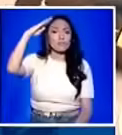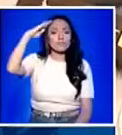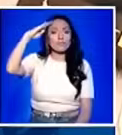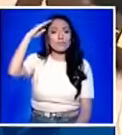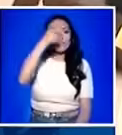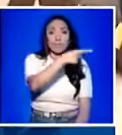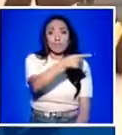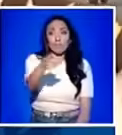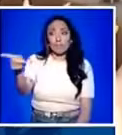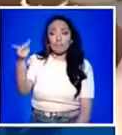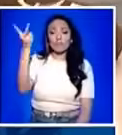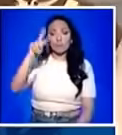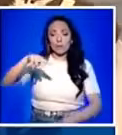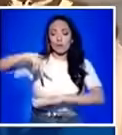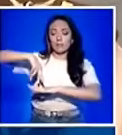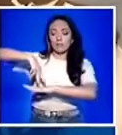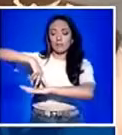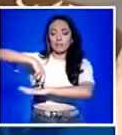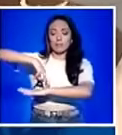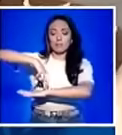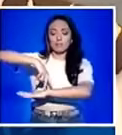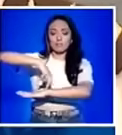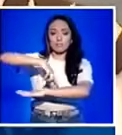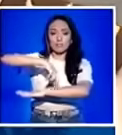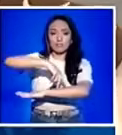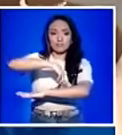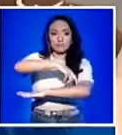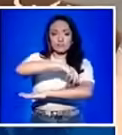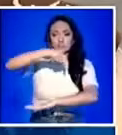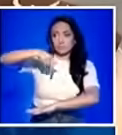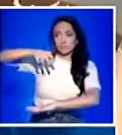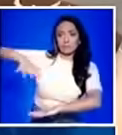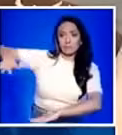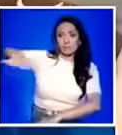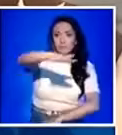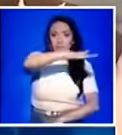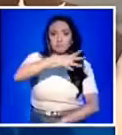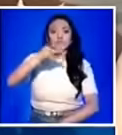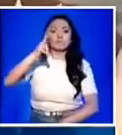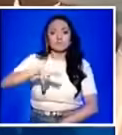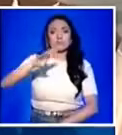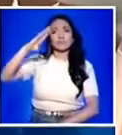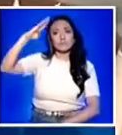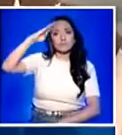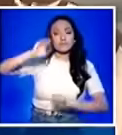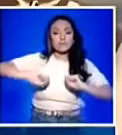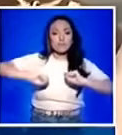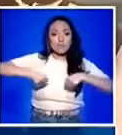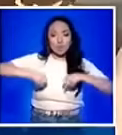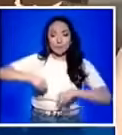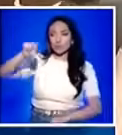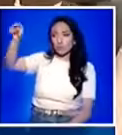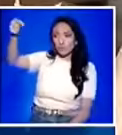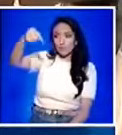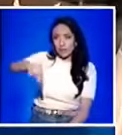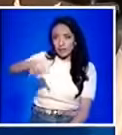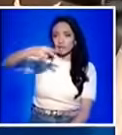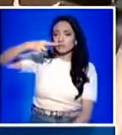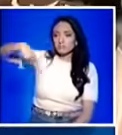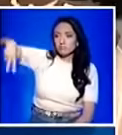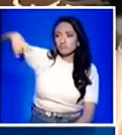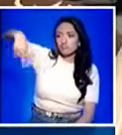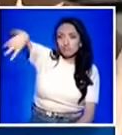realiza su patrullaje a pie. Hemos implementado ya también el servicio motorizado para poder indicar que se den